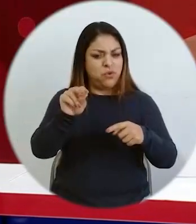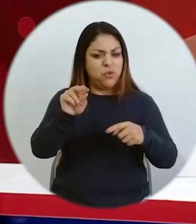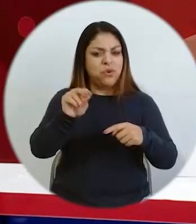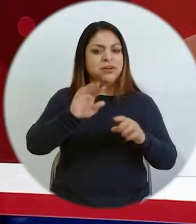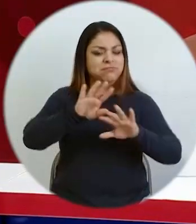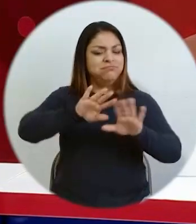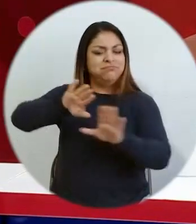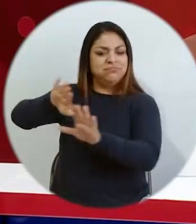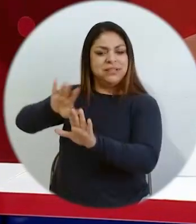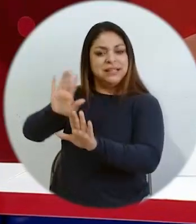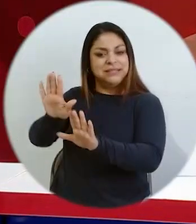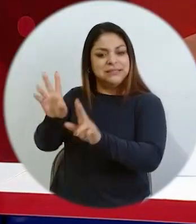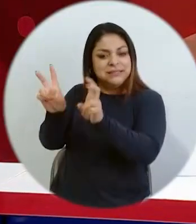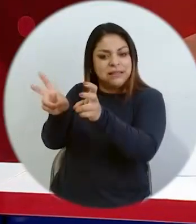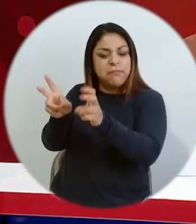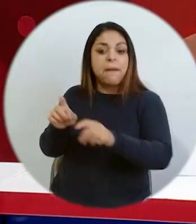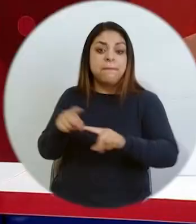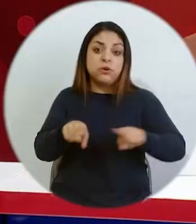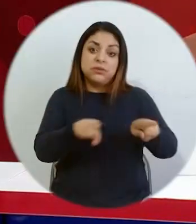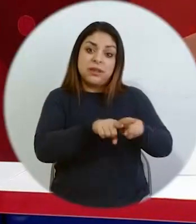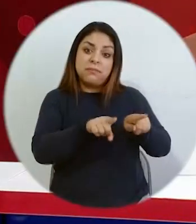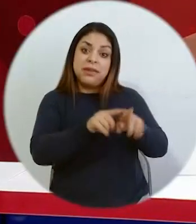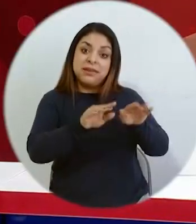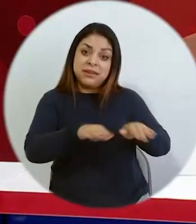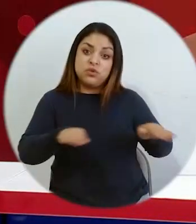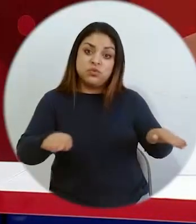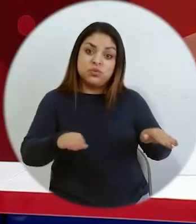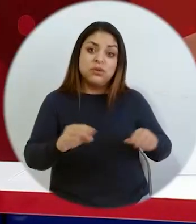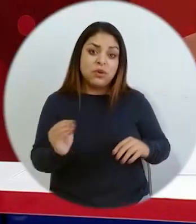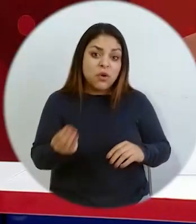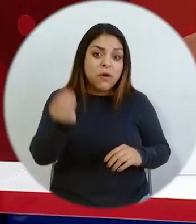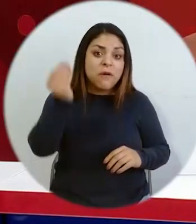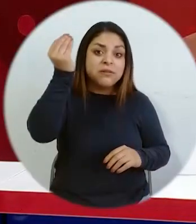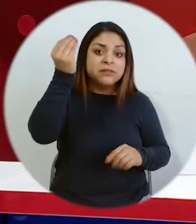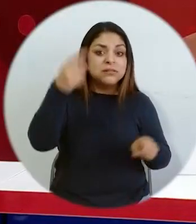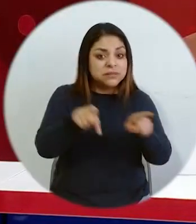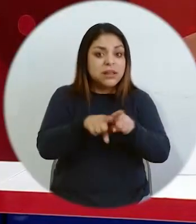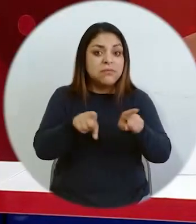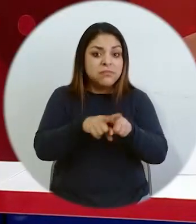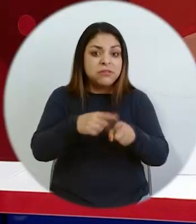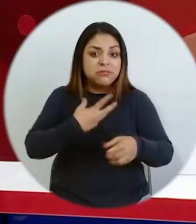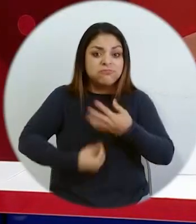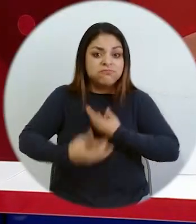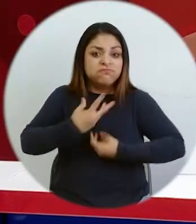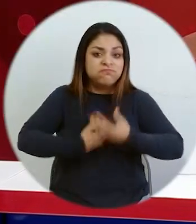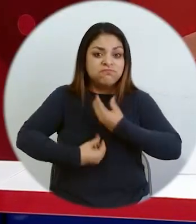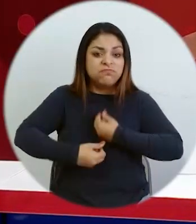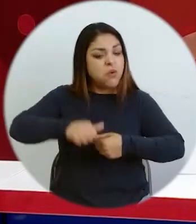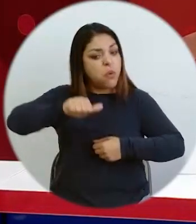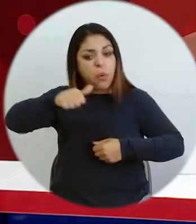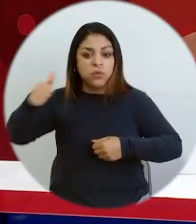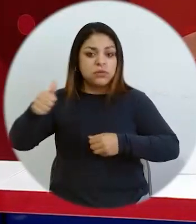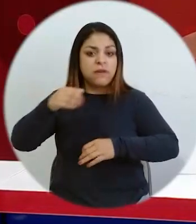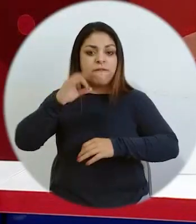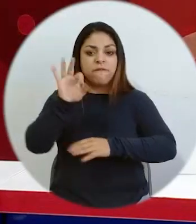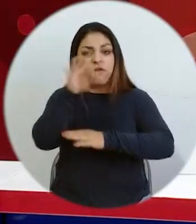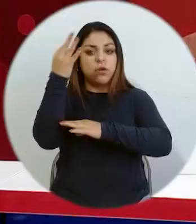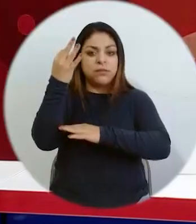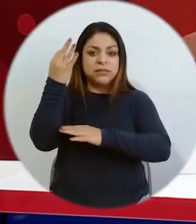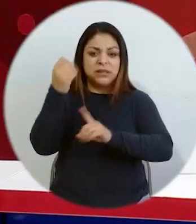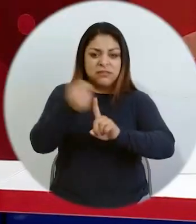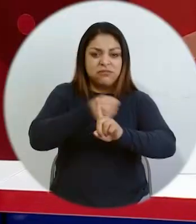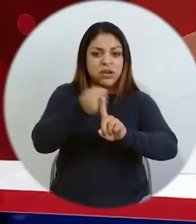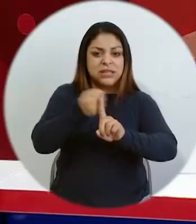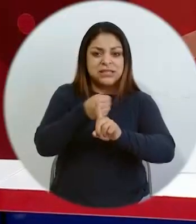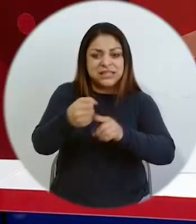ustedes, ¿verdad?, nos están contextualizando, pues nuestras niñas, niños y adolescentes están siendo víctimas directas de otros tipos